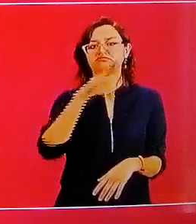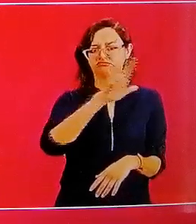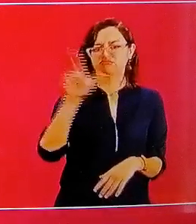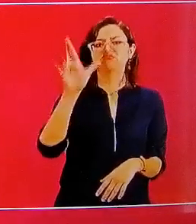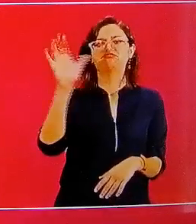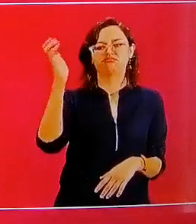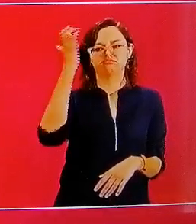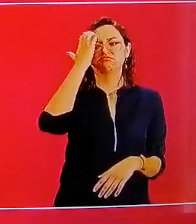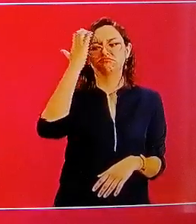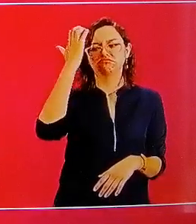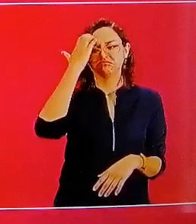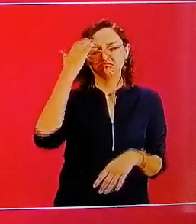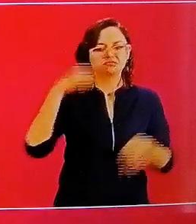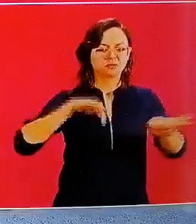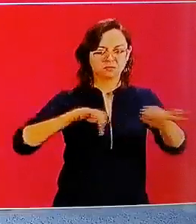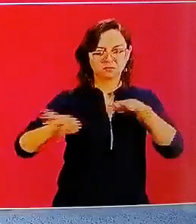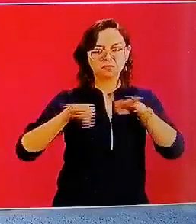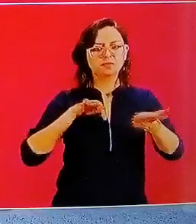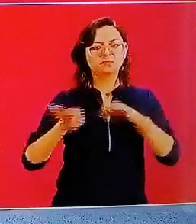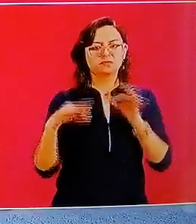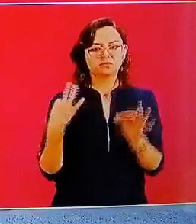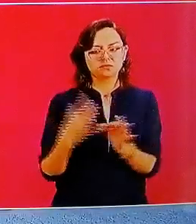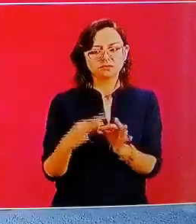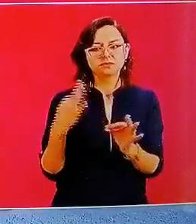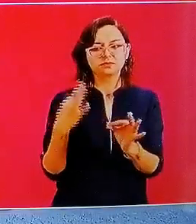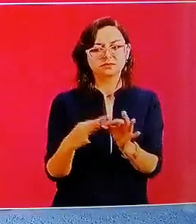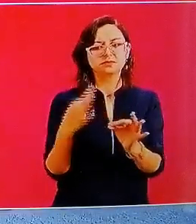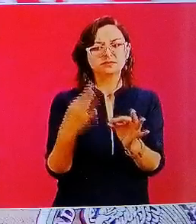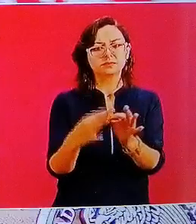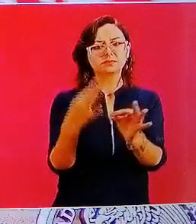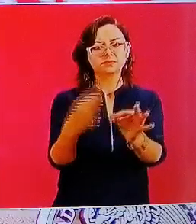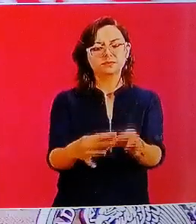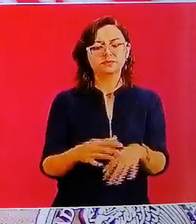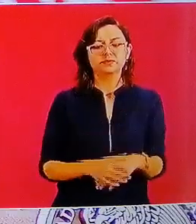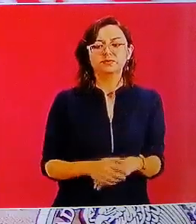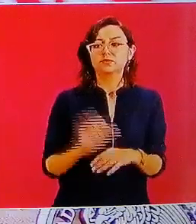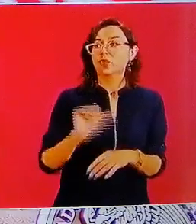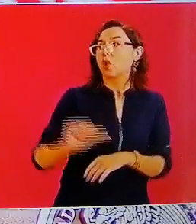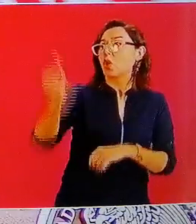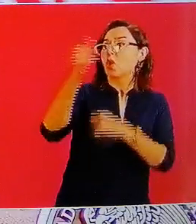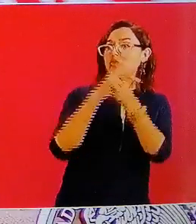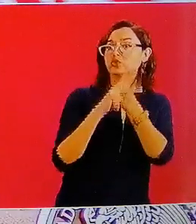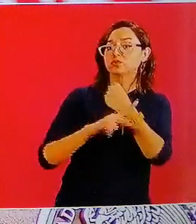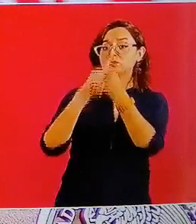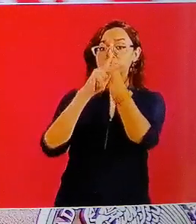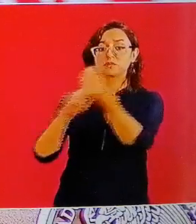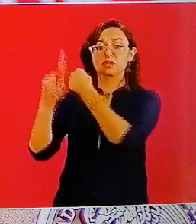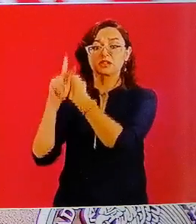reconocer su trabajo. Hay países en donde están